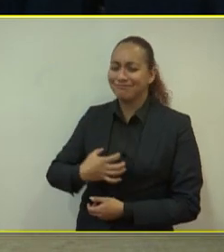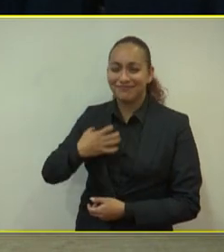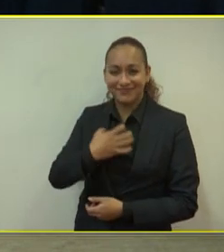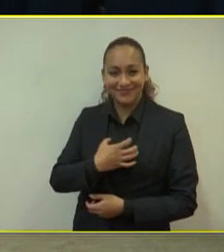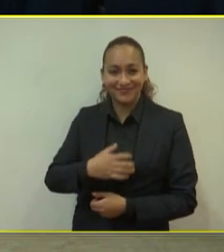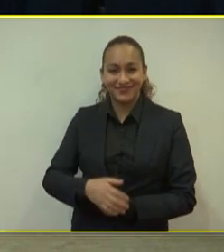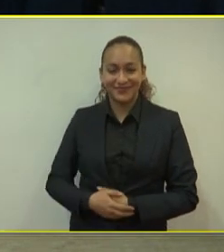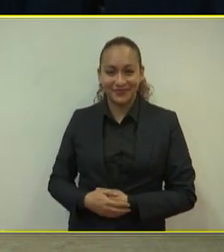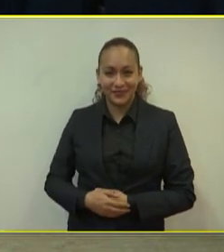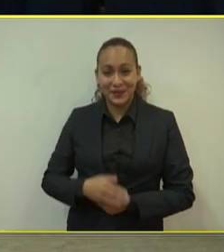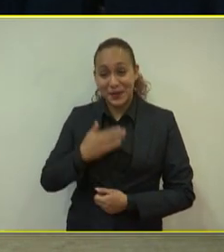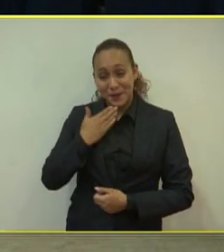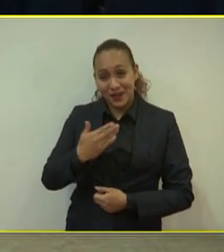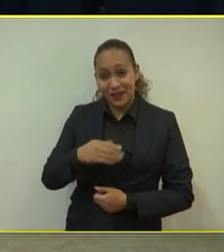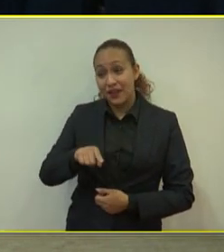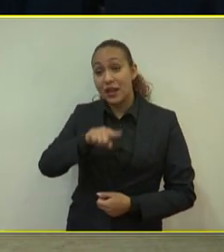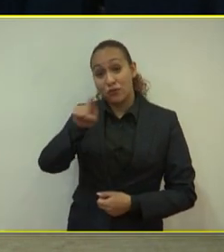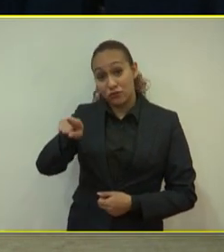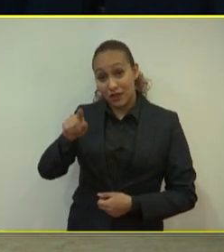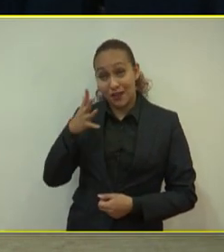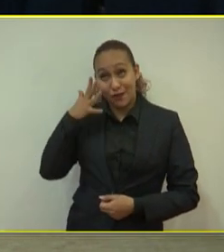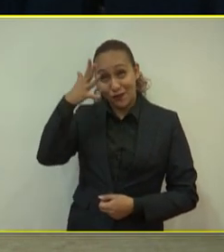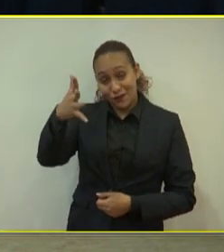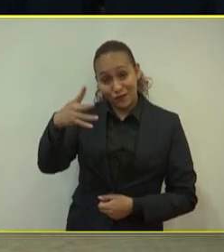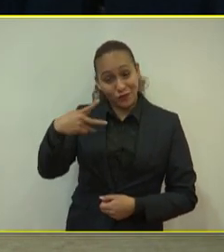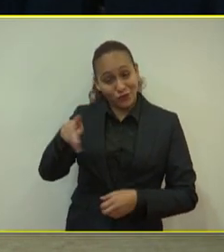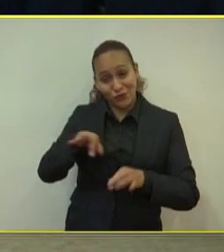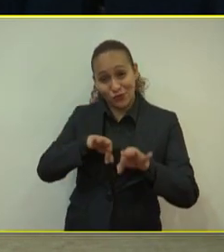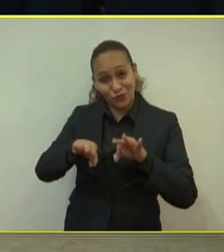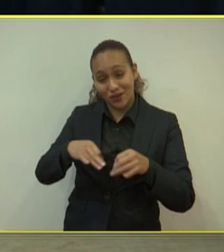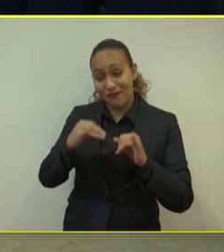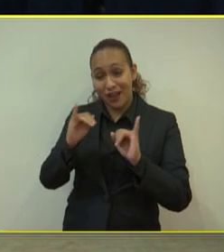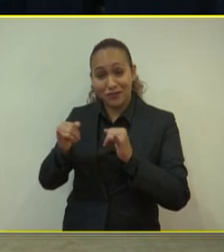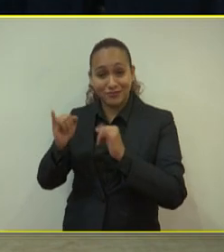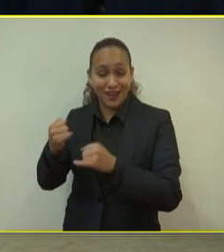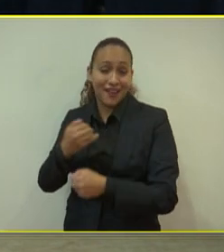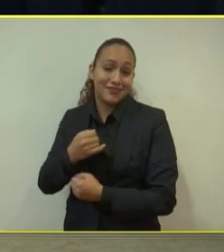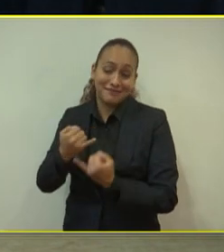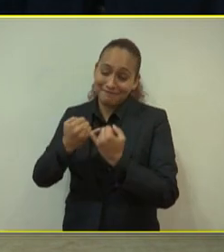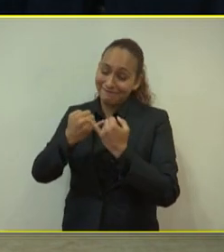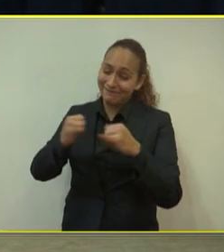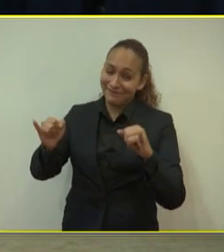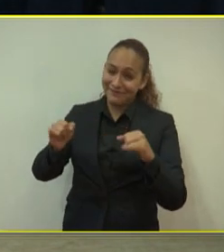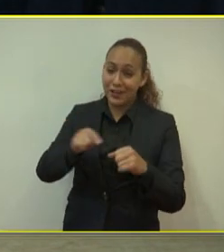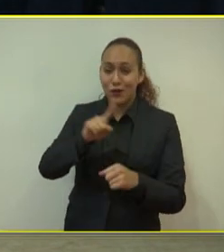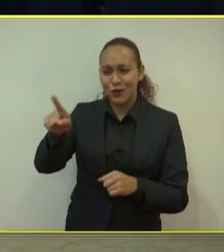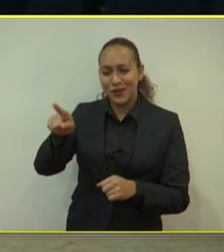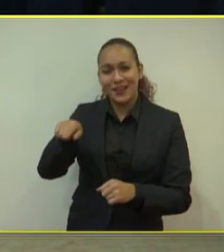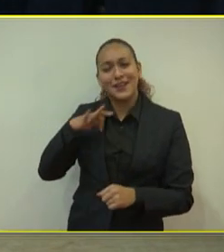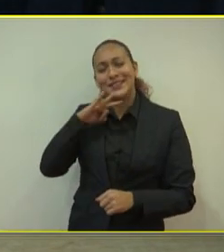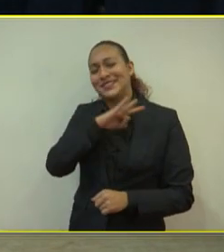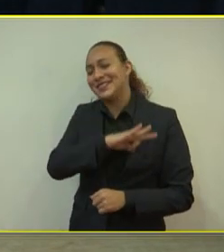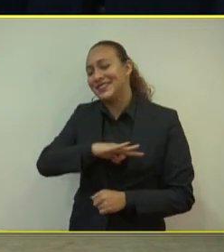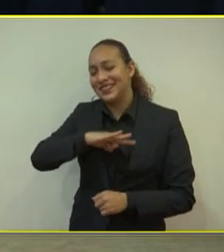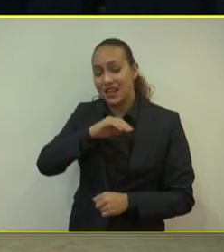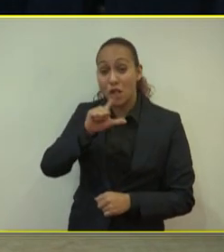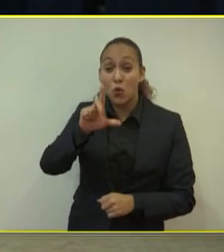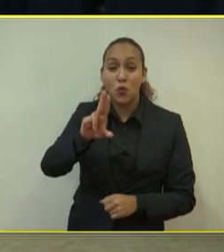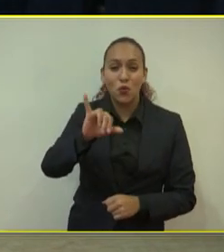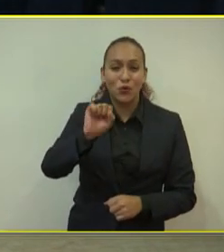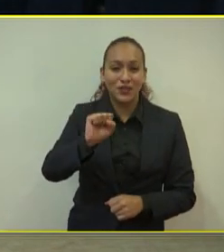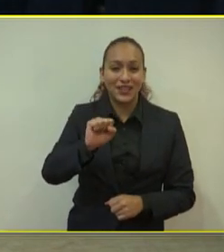demás pues está en sus manos, chicos. Muchas felicidades por llegar a este punto. Muchas gracias, Luis, por